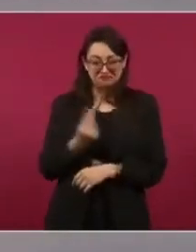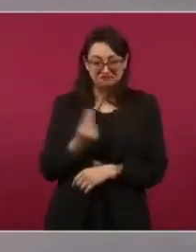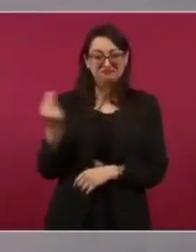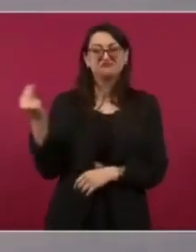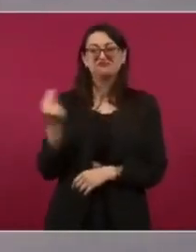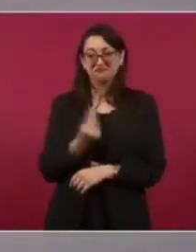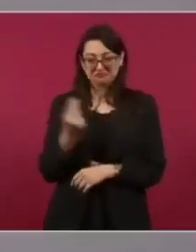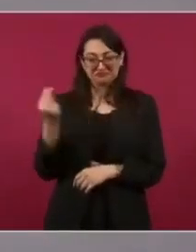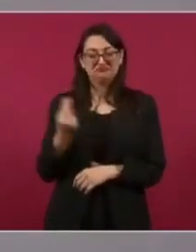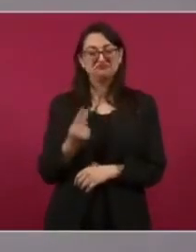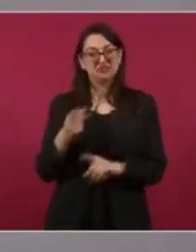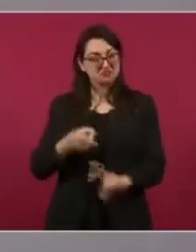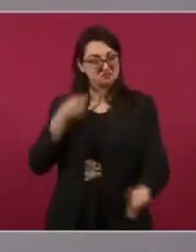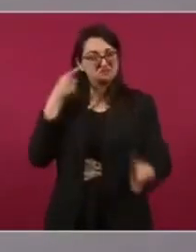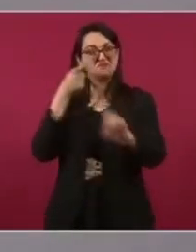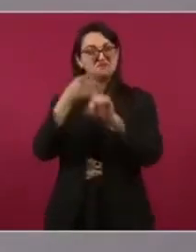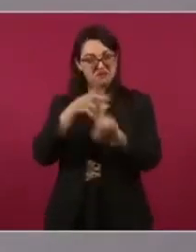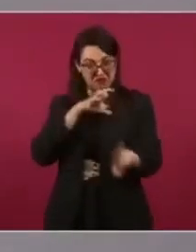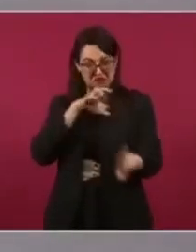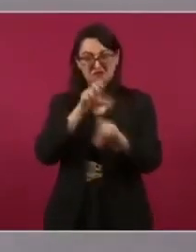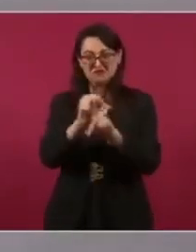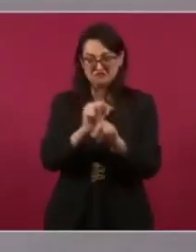La estrategia del general